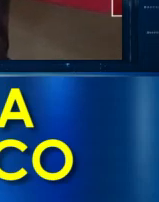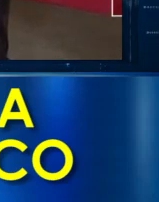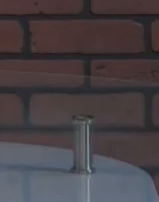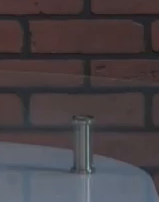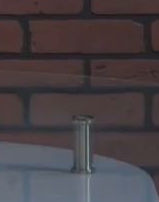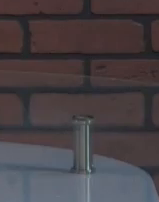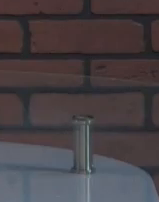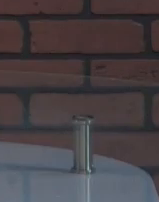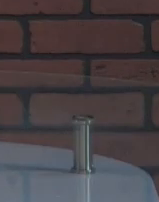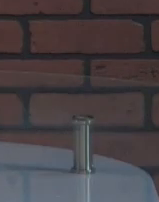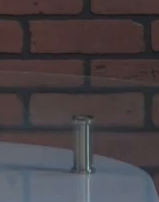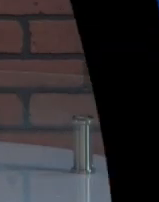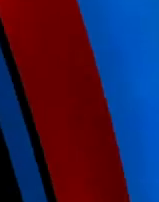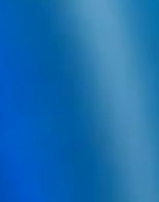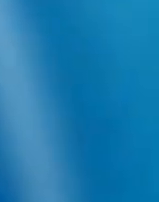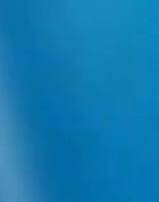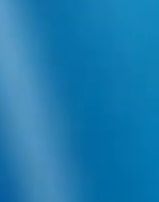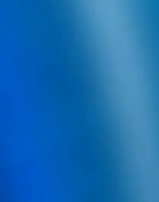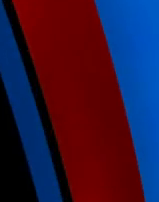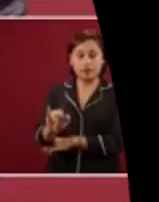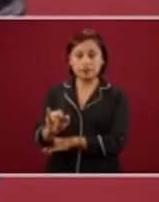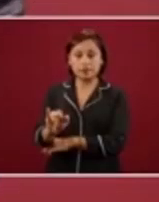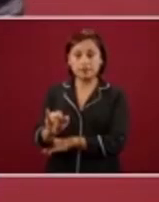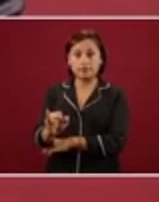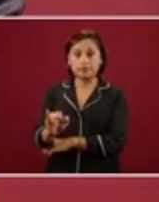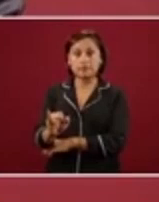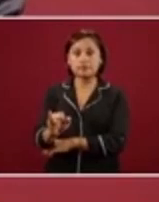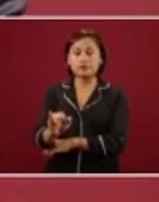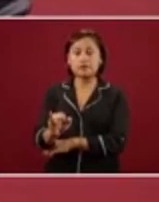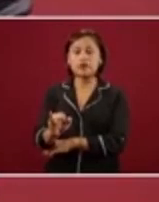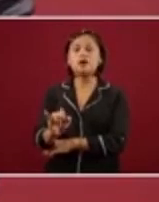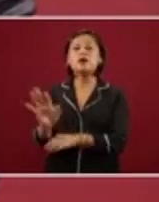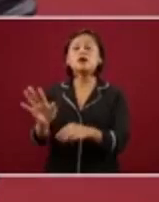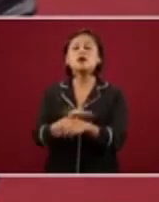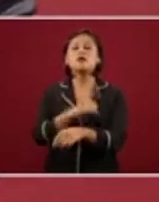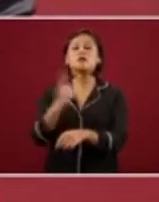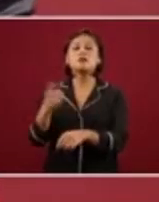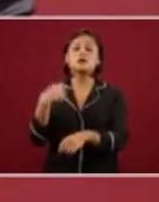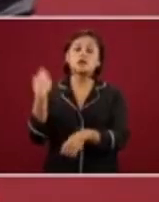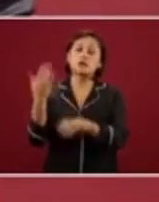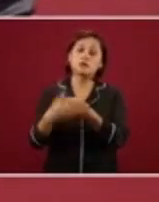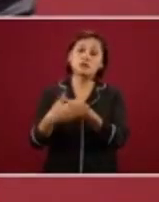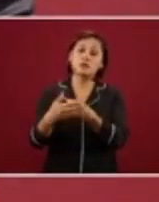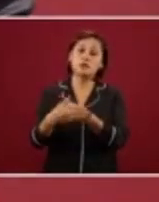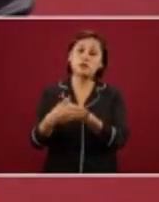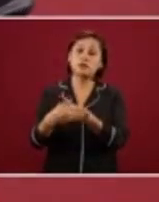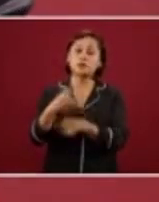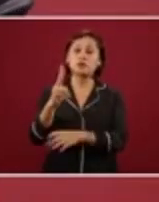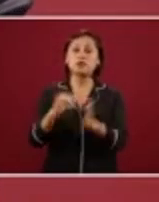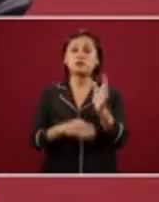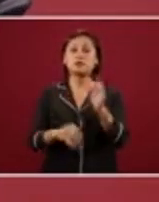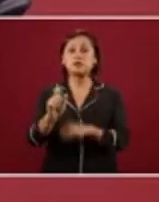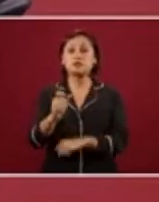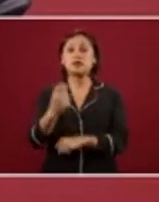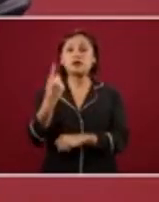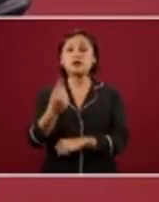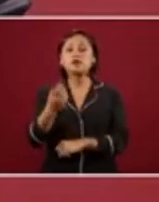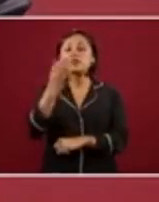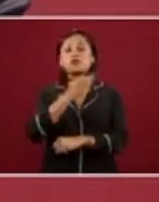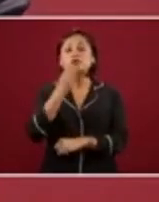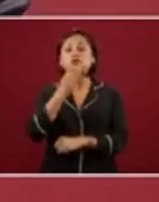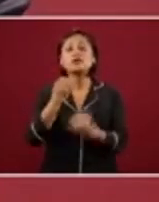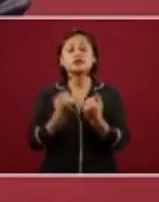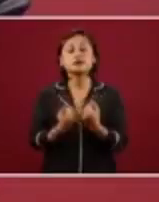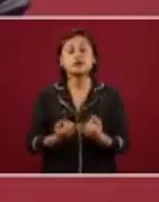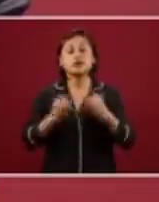Adelante. Vamos a conmemorar en el 21 nuestra independencia y recordar